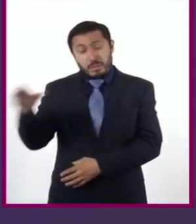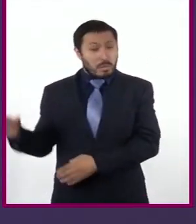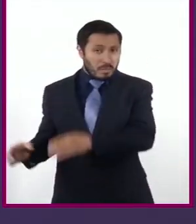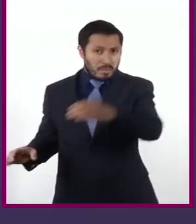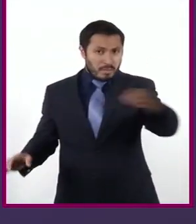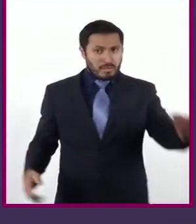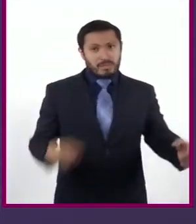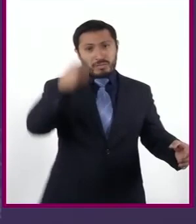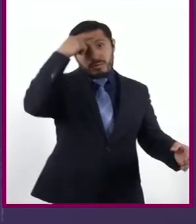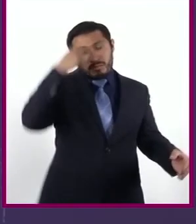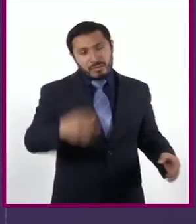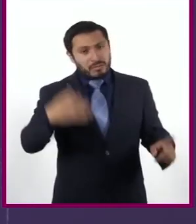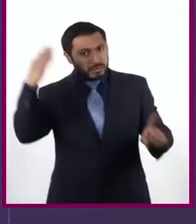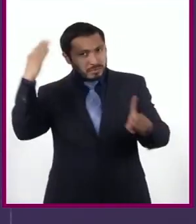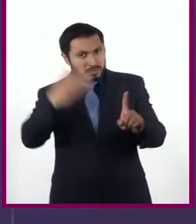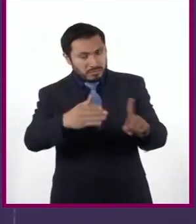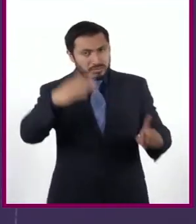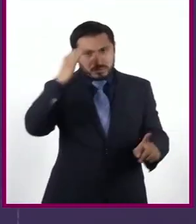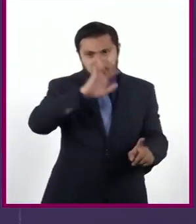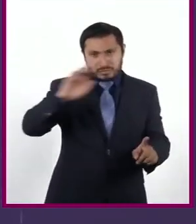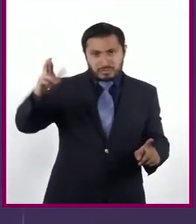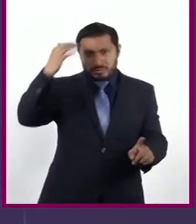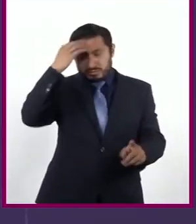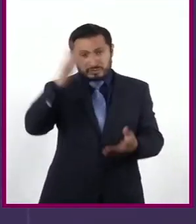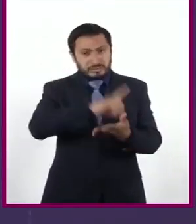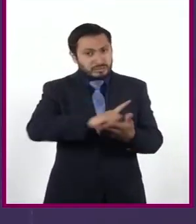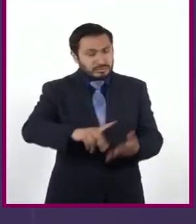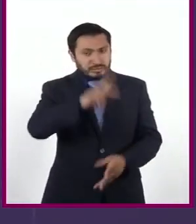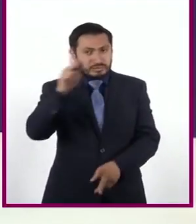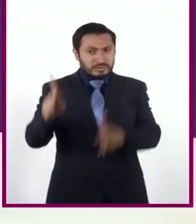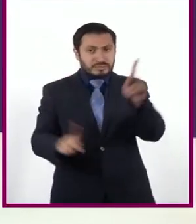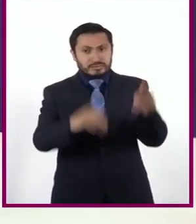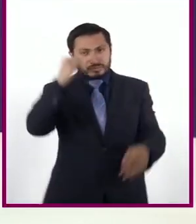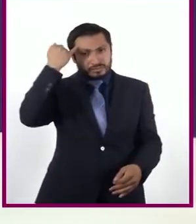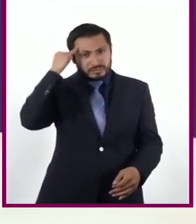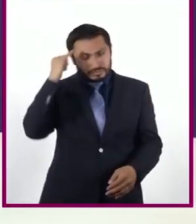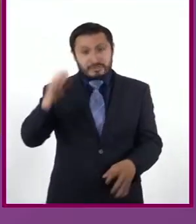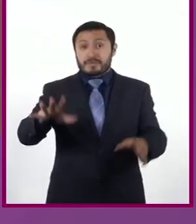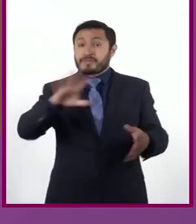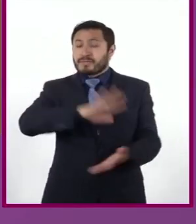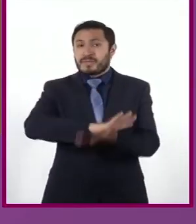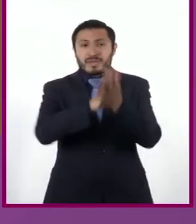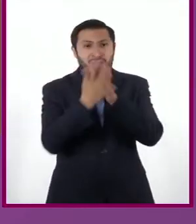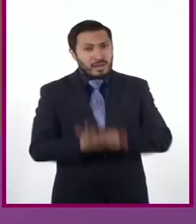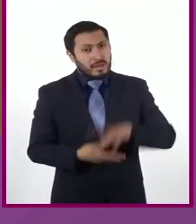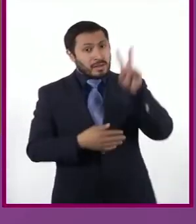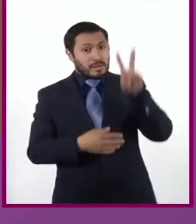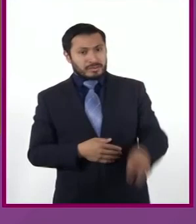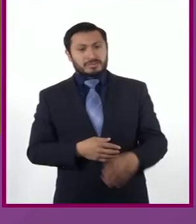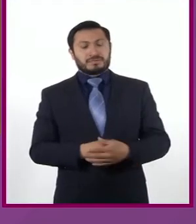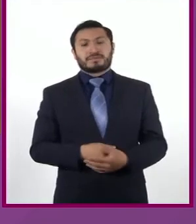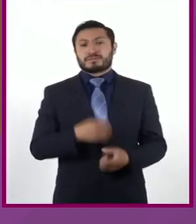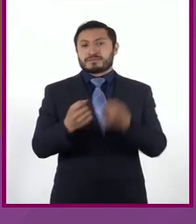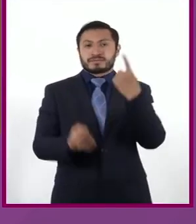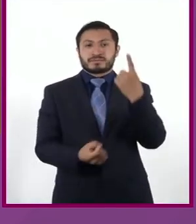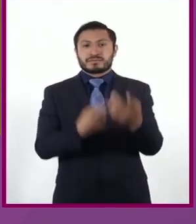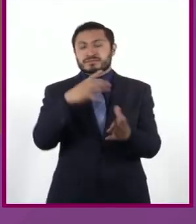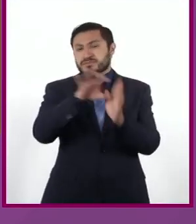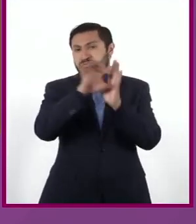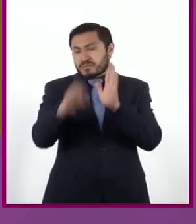que el reconocimiento de los derechos de los pueblos indígenas sea una realidad. Daremos unos